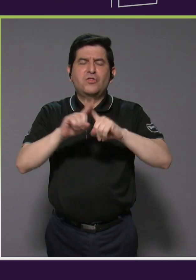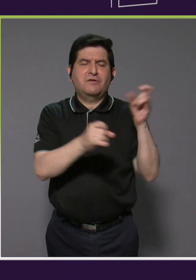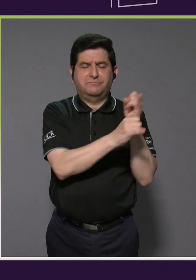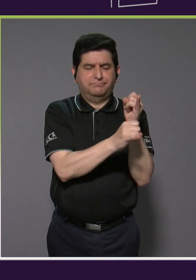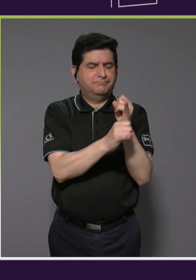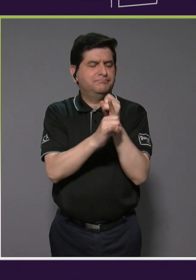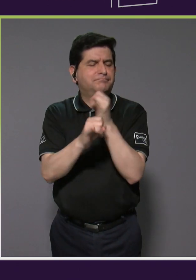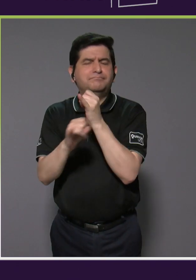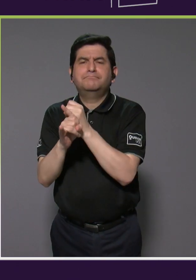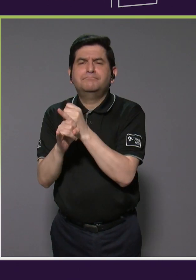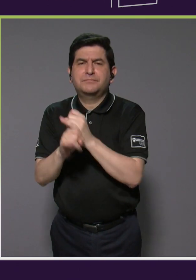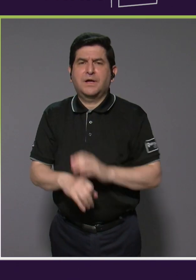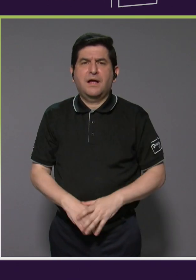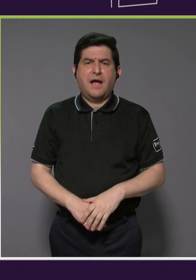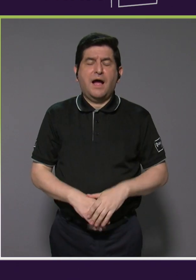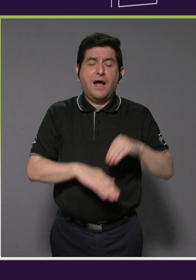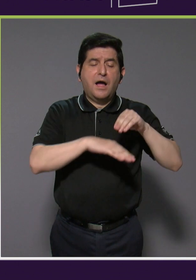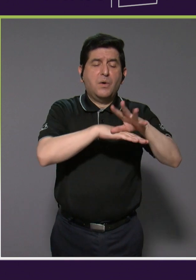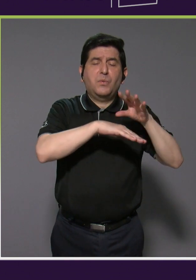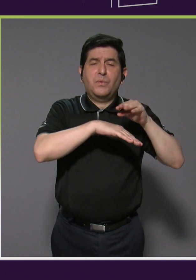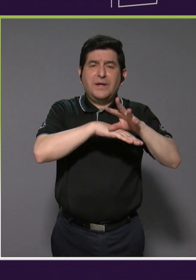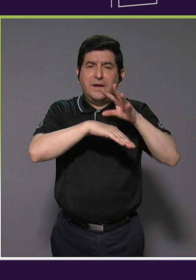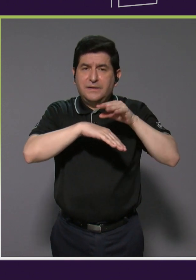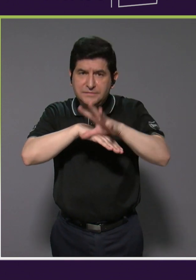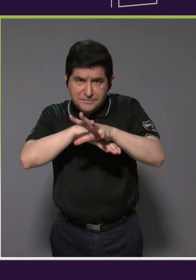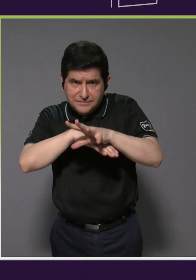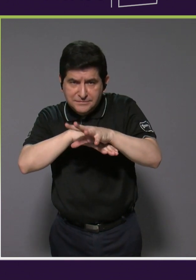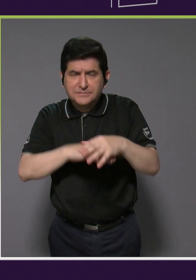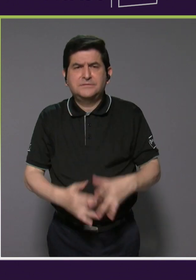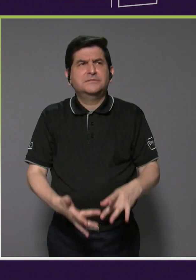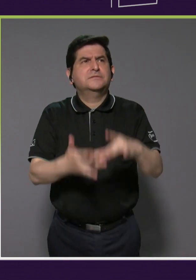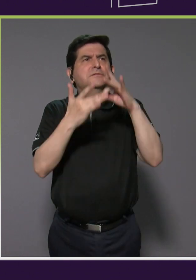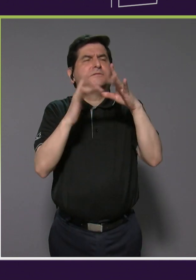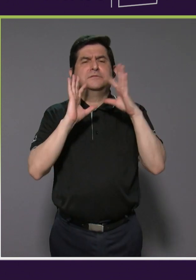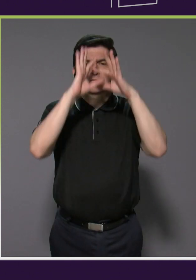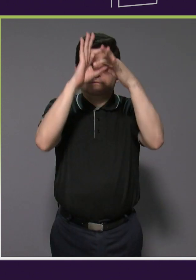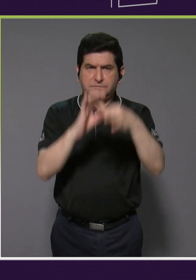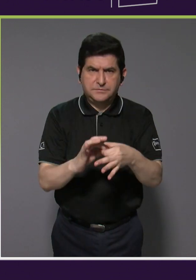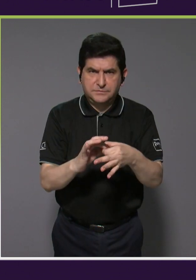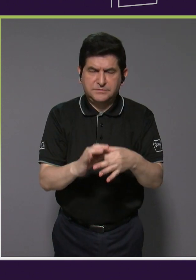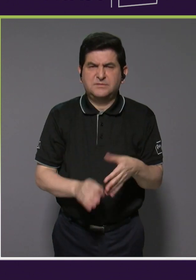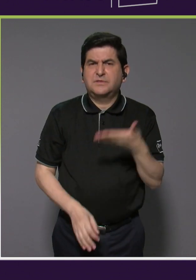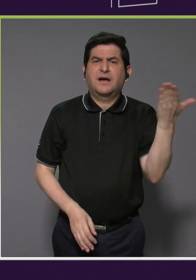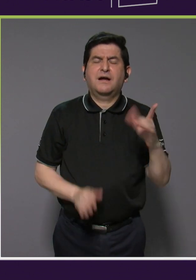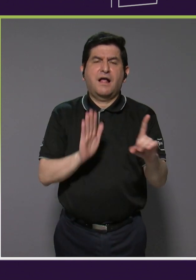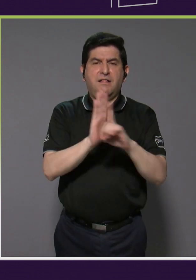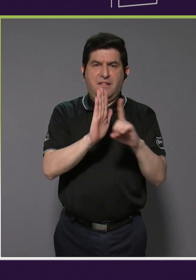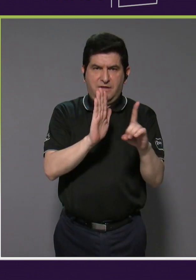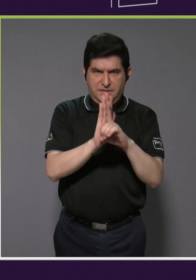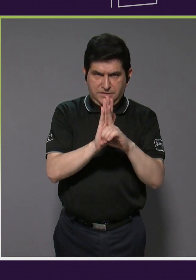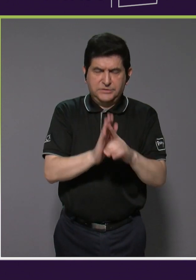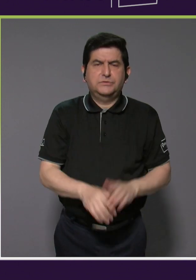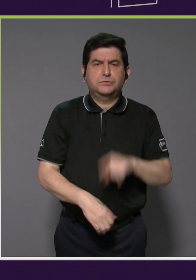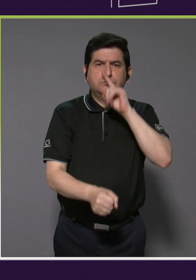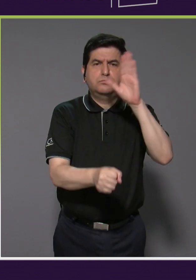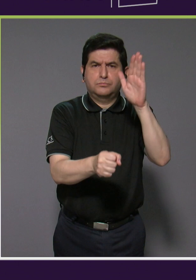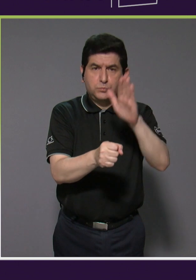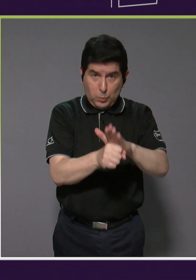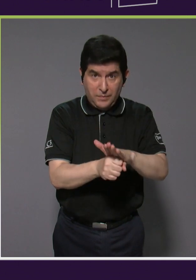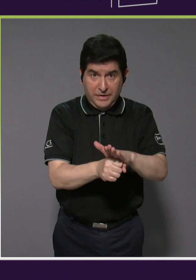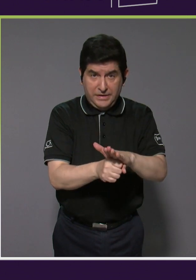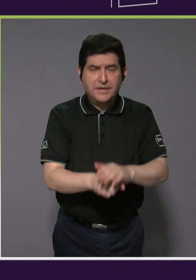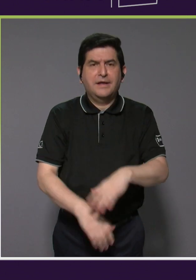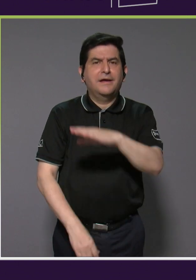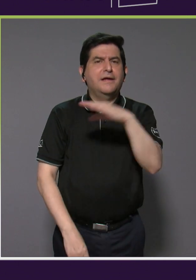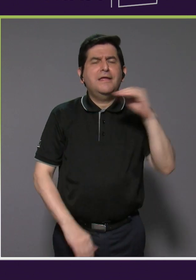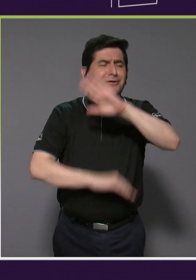interinstitucional, entonces se hace incidencia sobre todo lo que tiene que ver con los derechos, con el cumplimiento de derechos